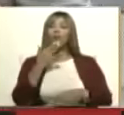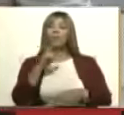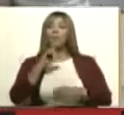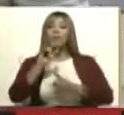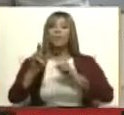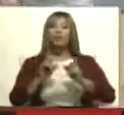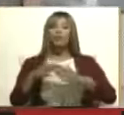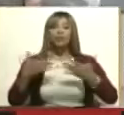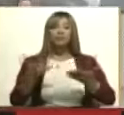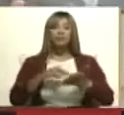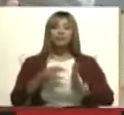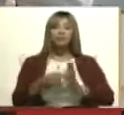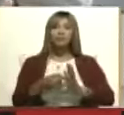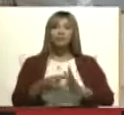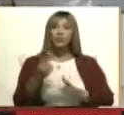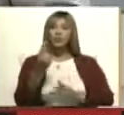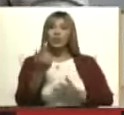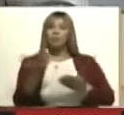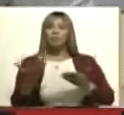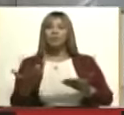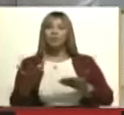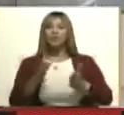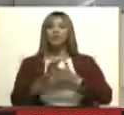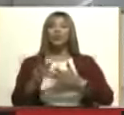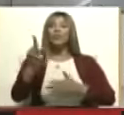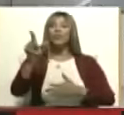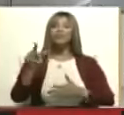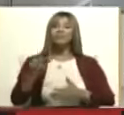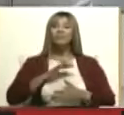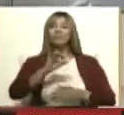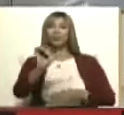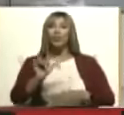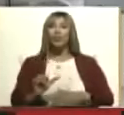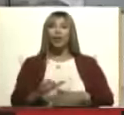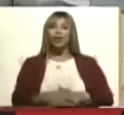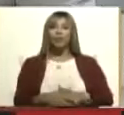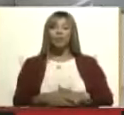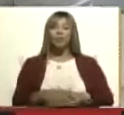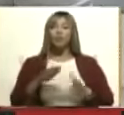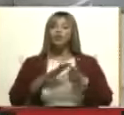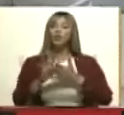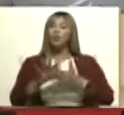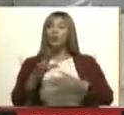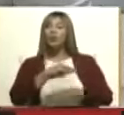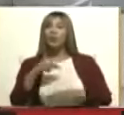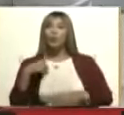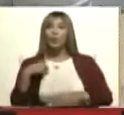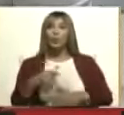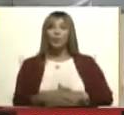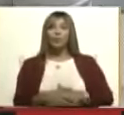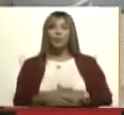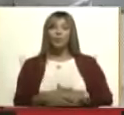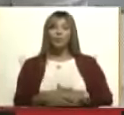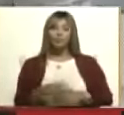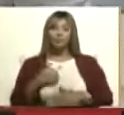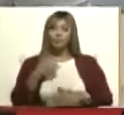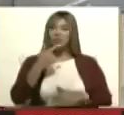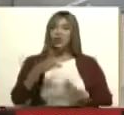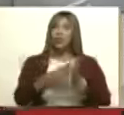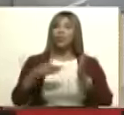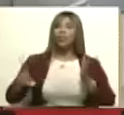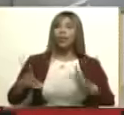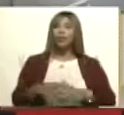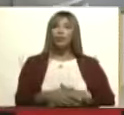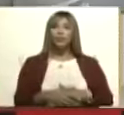consulta es nada más y nada menos sobre nuestra soberanía, sobre nuestra, yo diría,